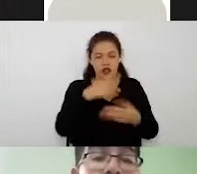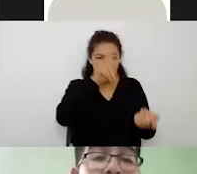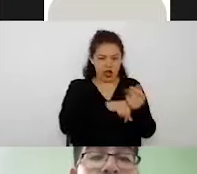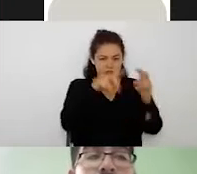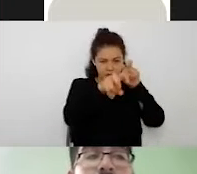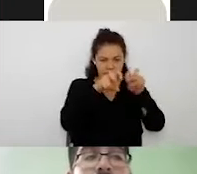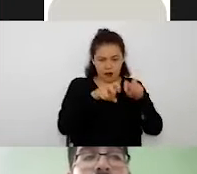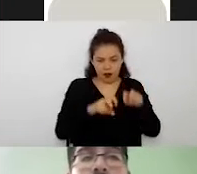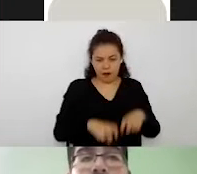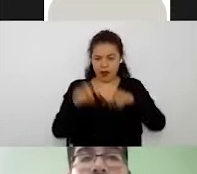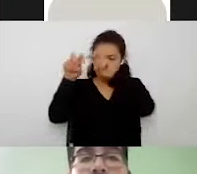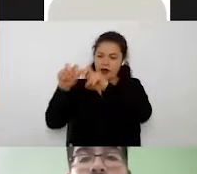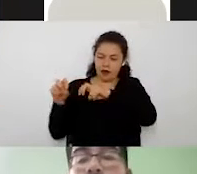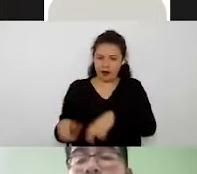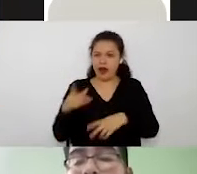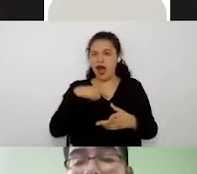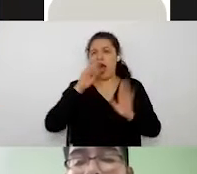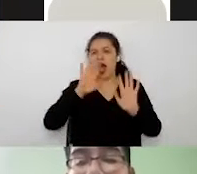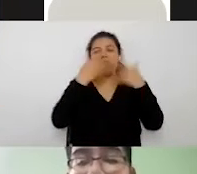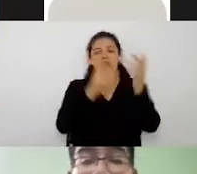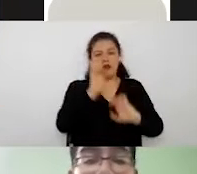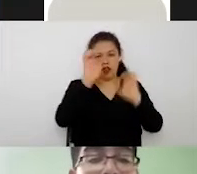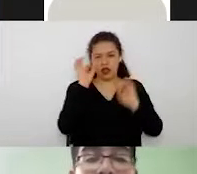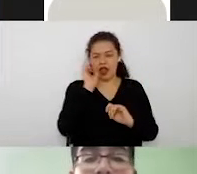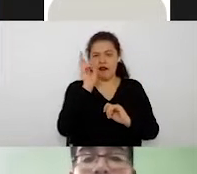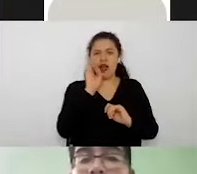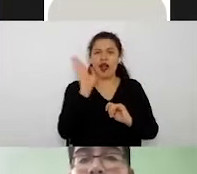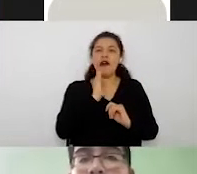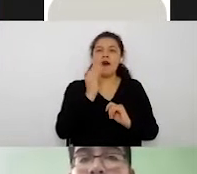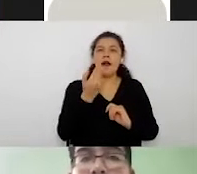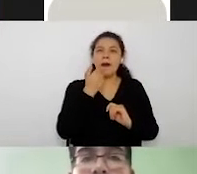del edificio, saber si se contaba con proveedores,